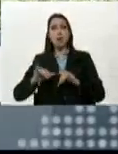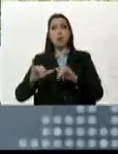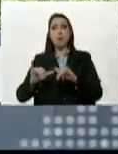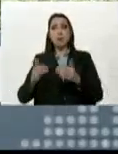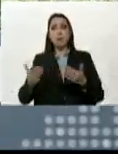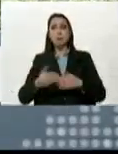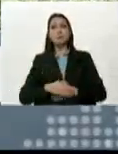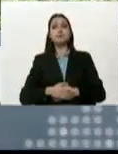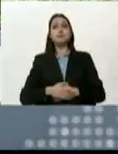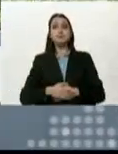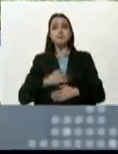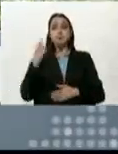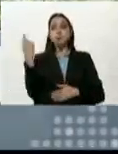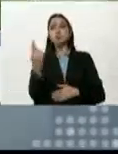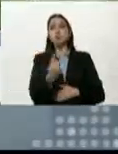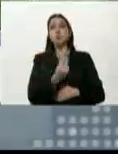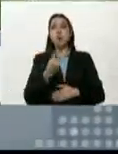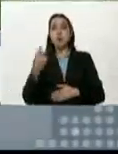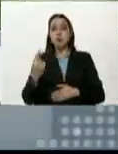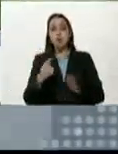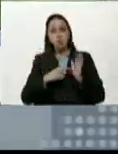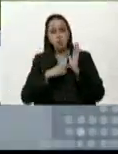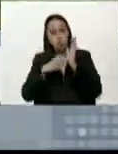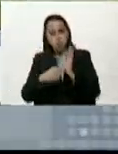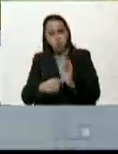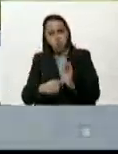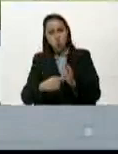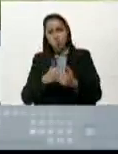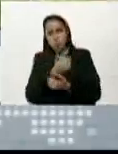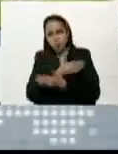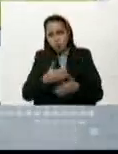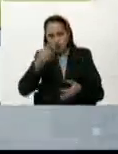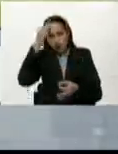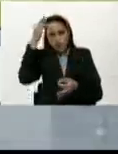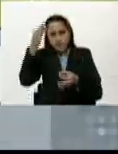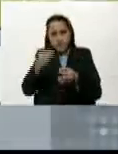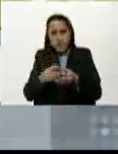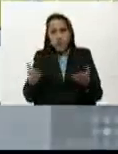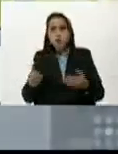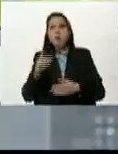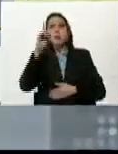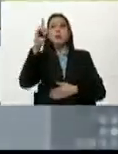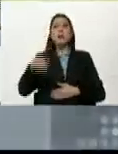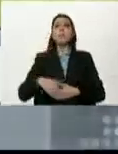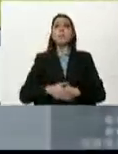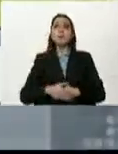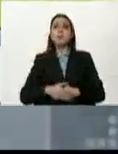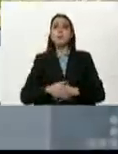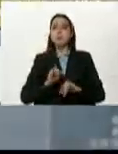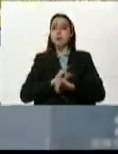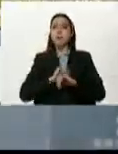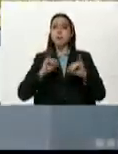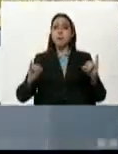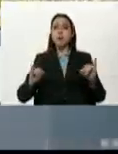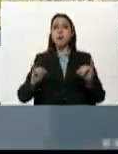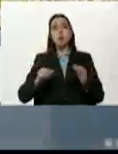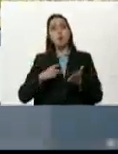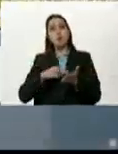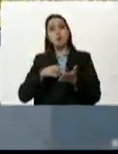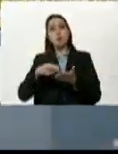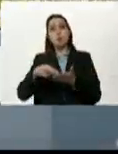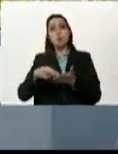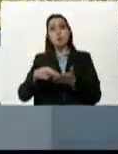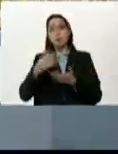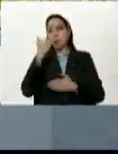y no solamente demostró su devoción bolívar sino cuando se retiró se retiró caminando de